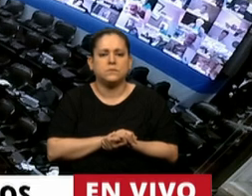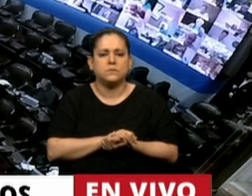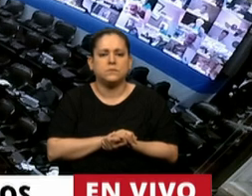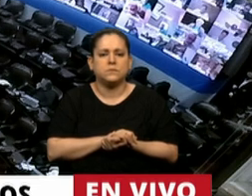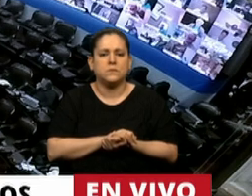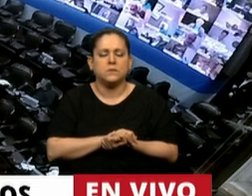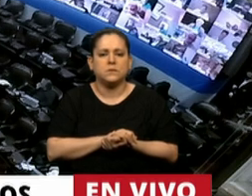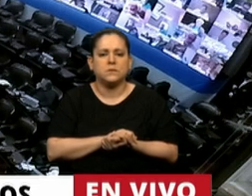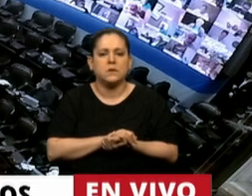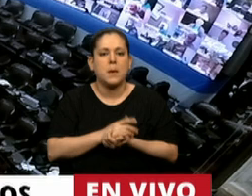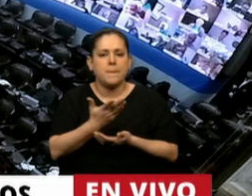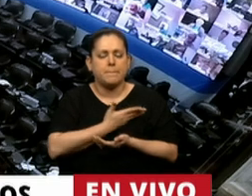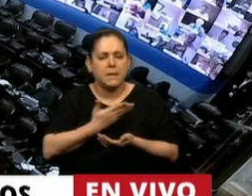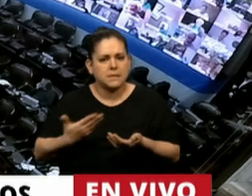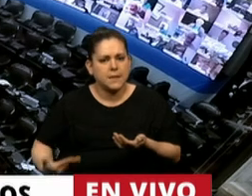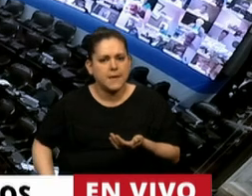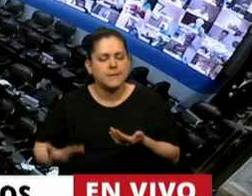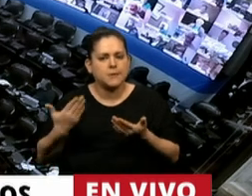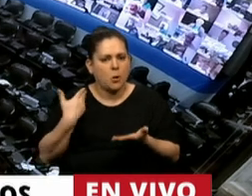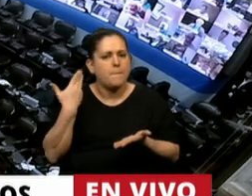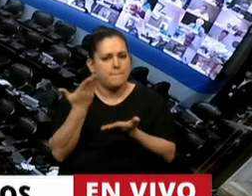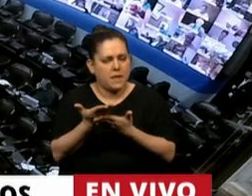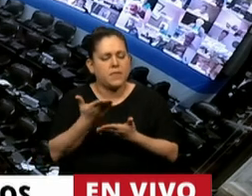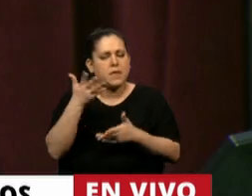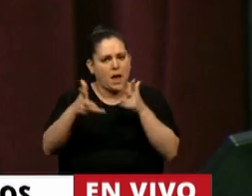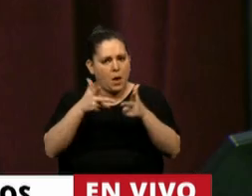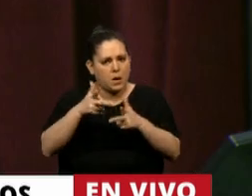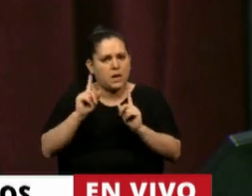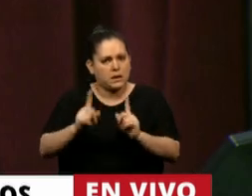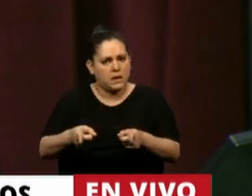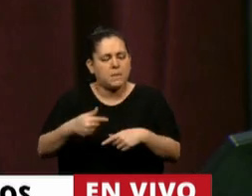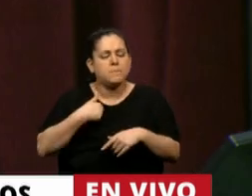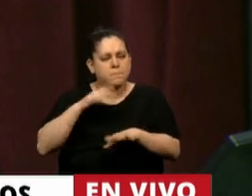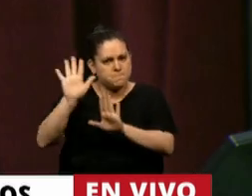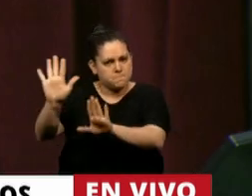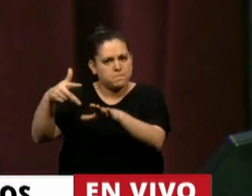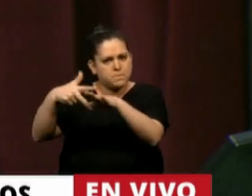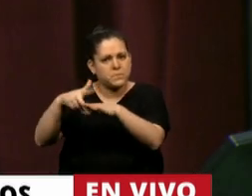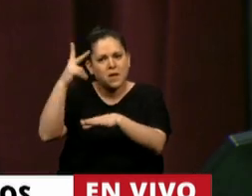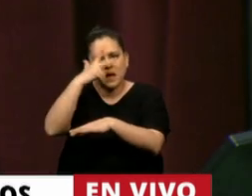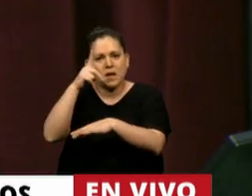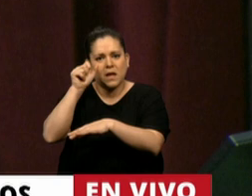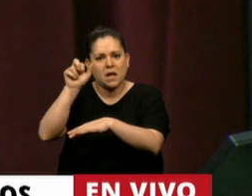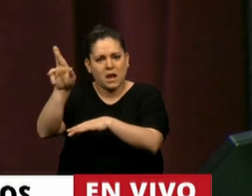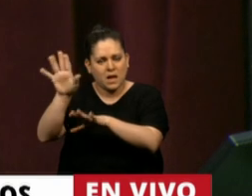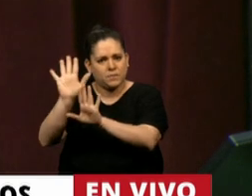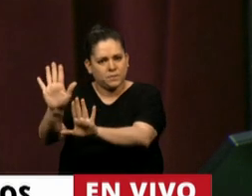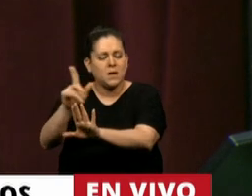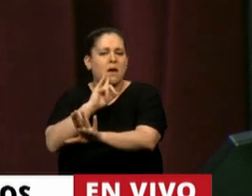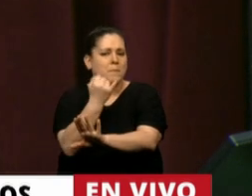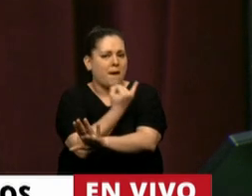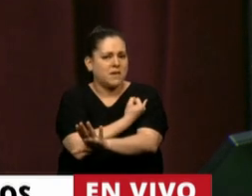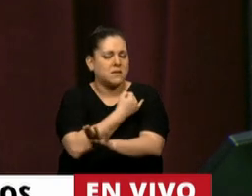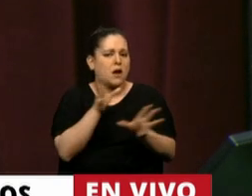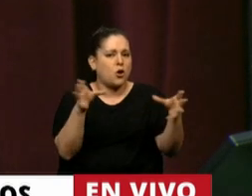palabra presidente le pedí la palabra diputado pero el diputado Felipe Álvarez según lo que me notificó el presidente